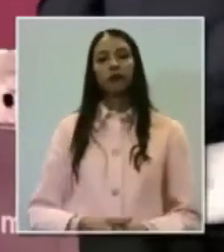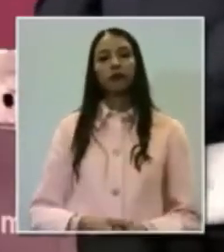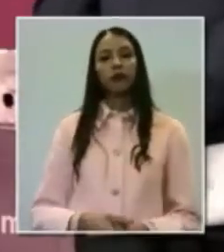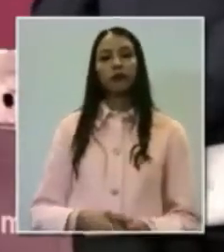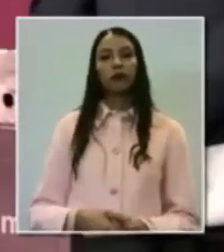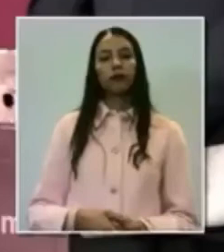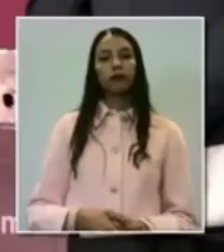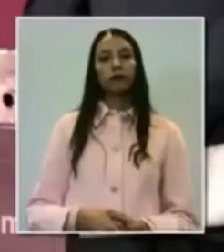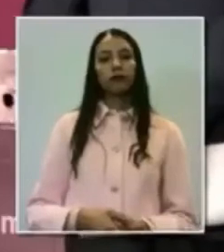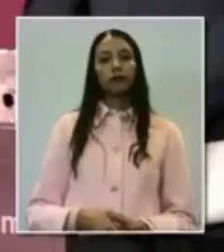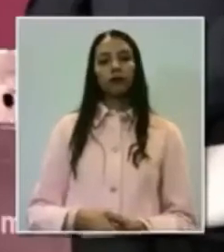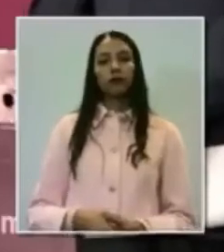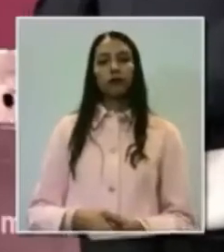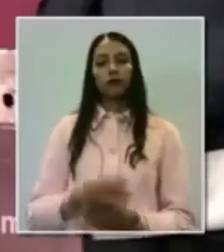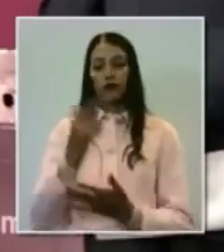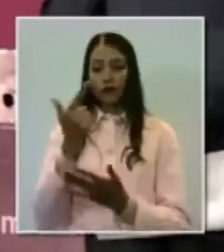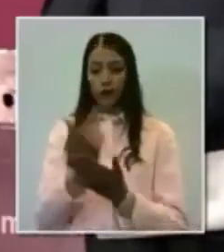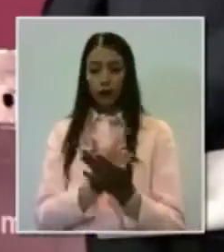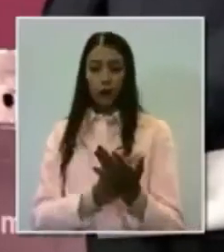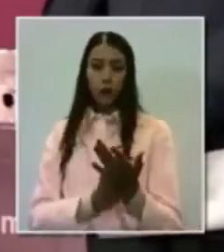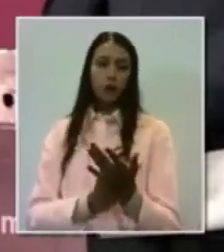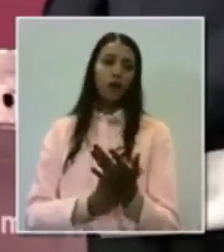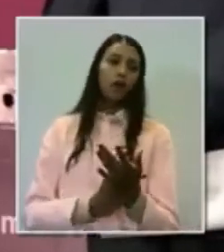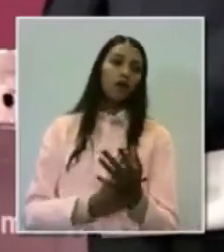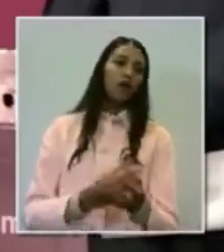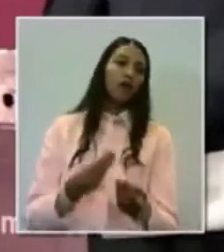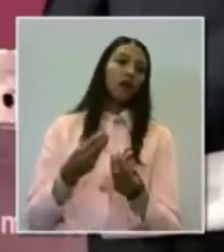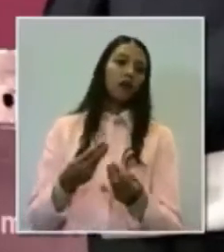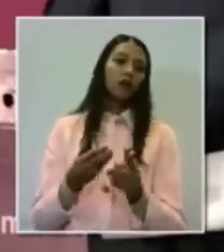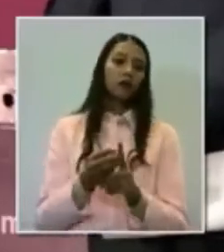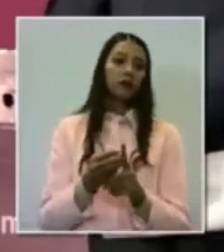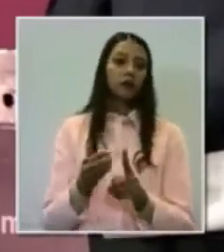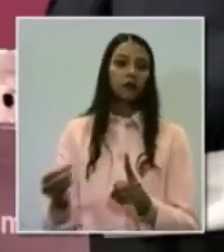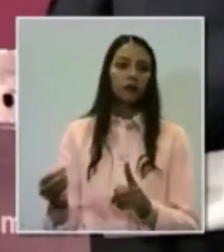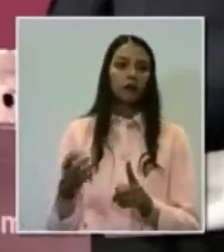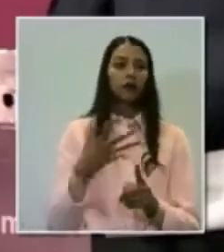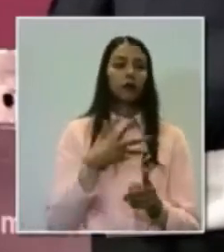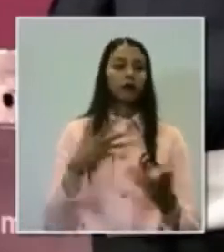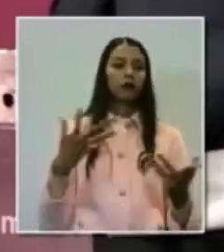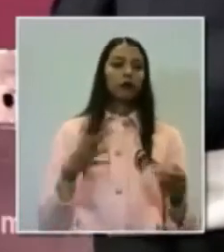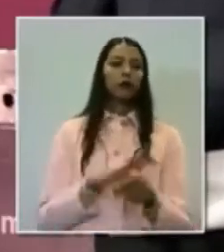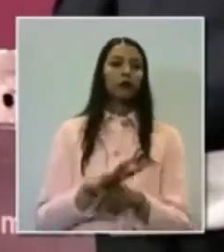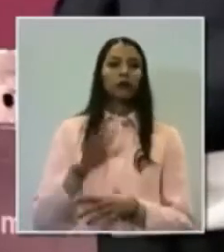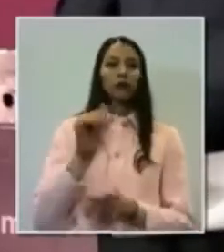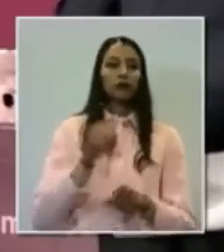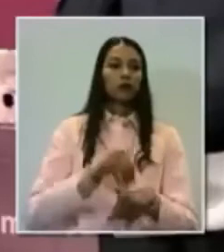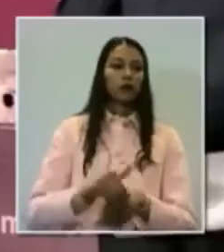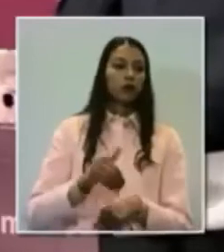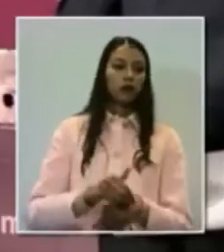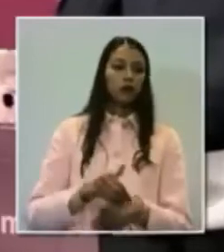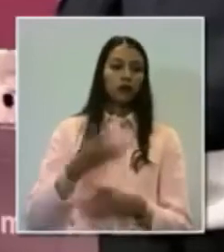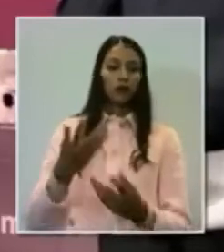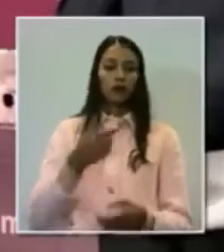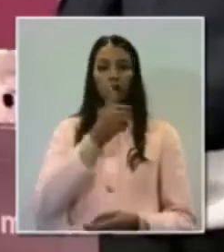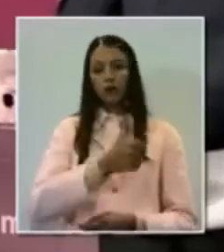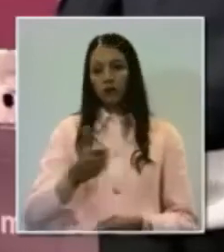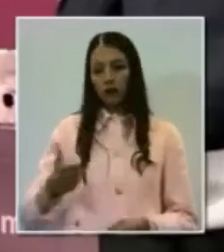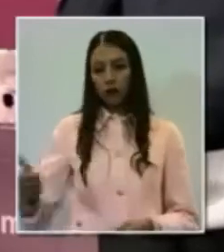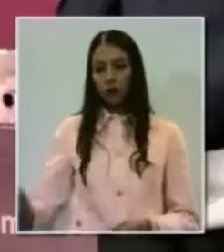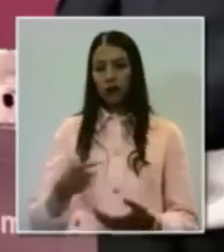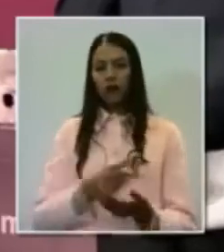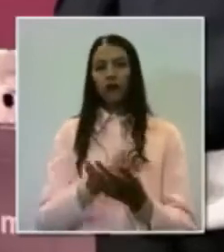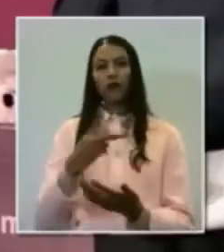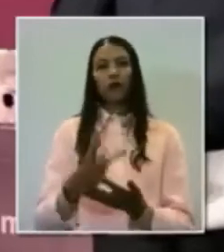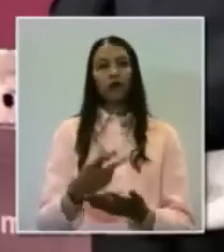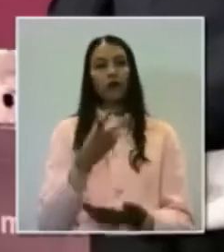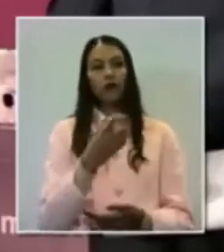una lista de prelación, una lista ordenada donde vamos asignando de acuerdo al número que sacó cada uno de los